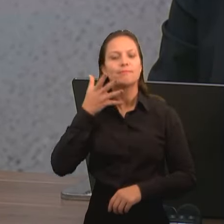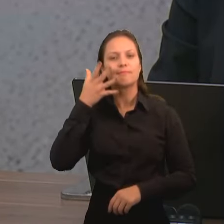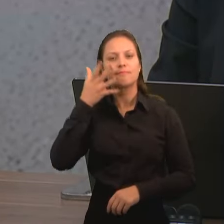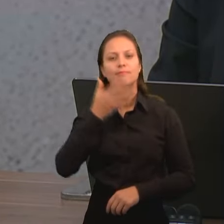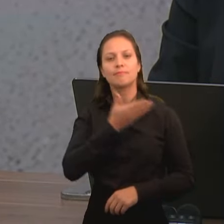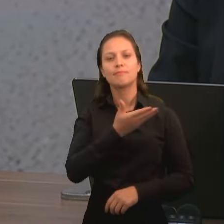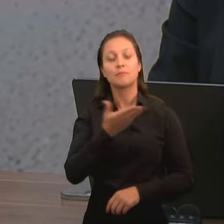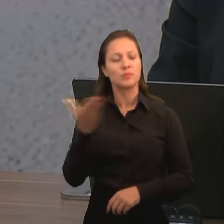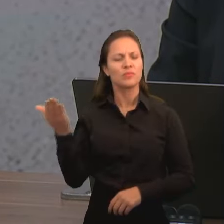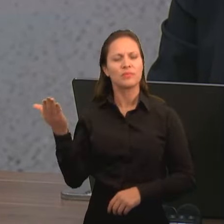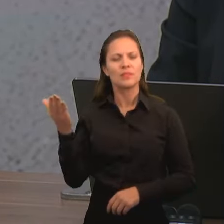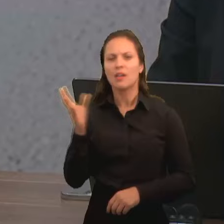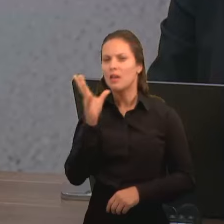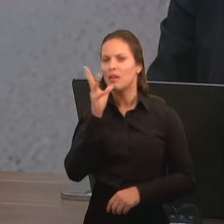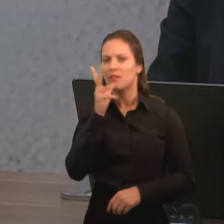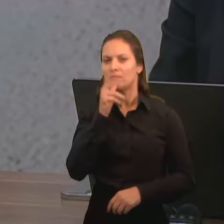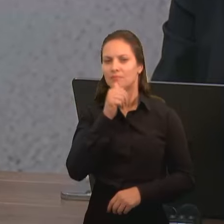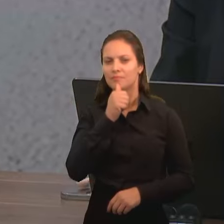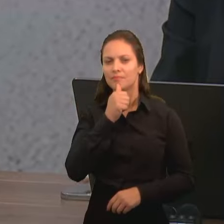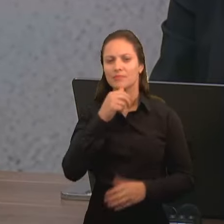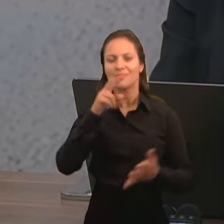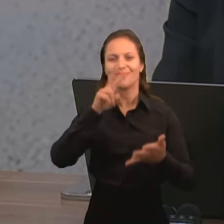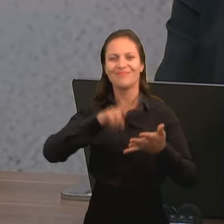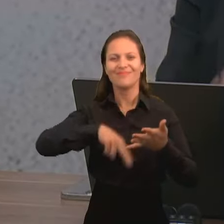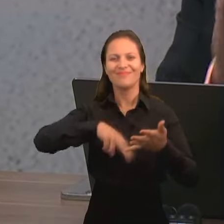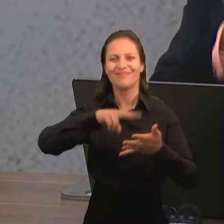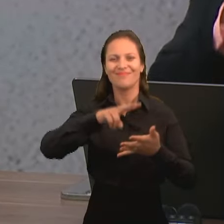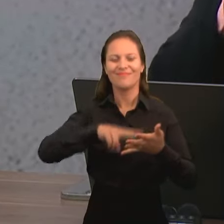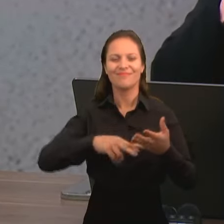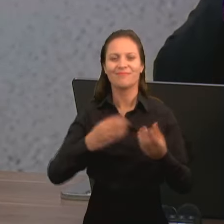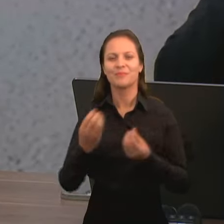Dado el tiempo disponible de los oradores,